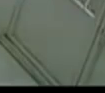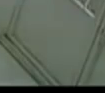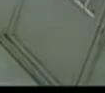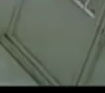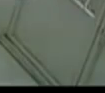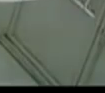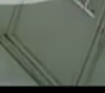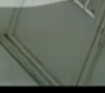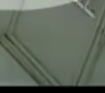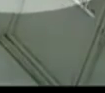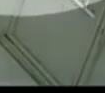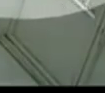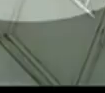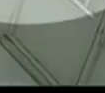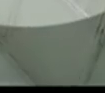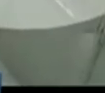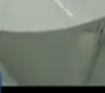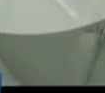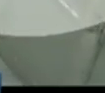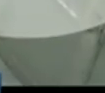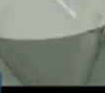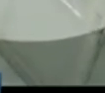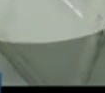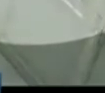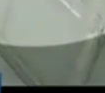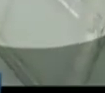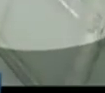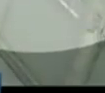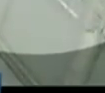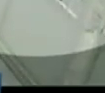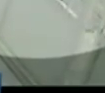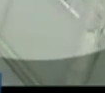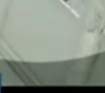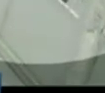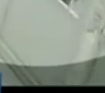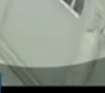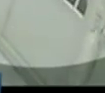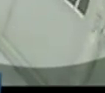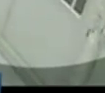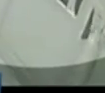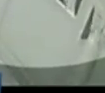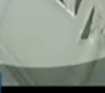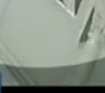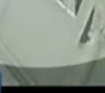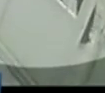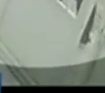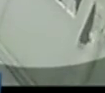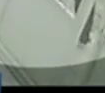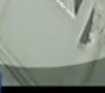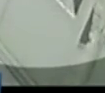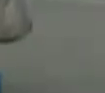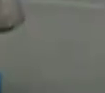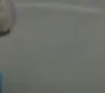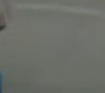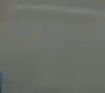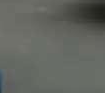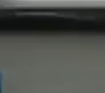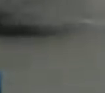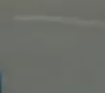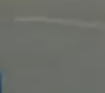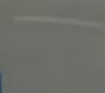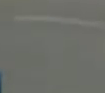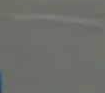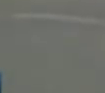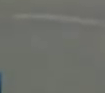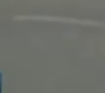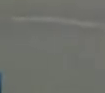Atención, cámaras de seguridad captaron el instante cuando una universitaria fue asaltada por dos sujetos que se